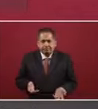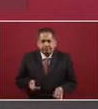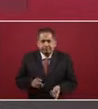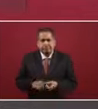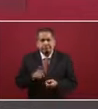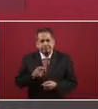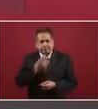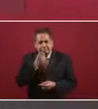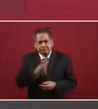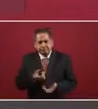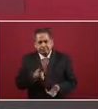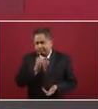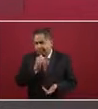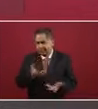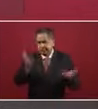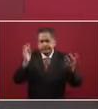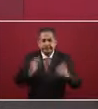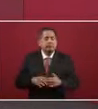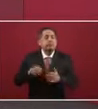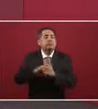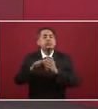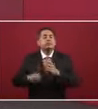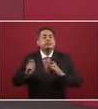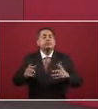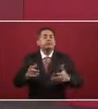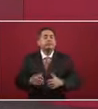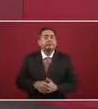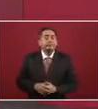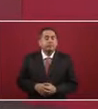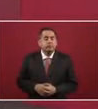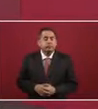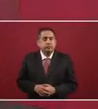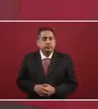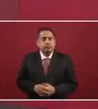a decir? Nada. Por ejemplo,